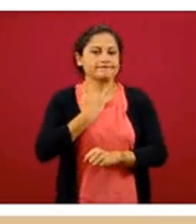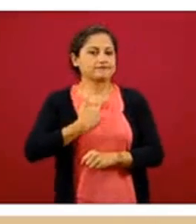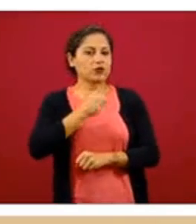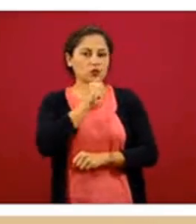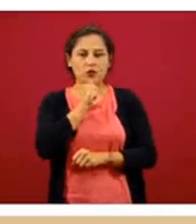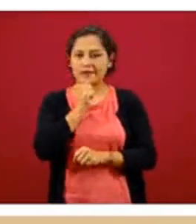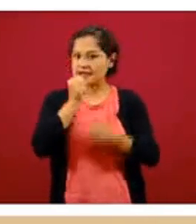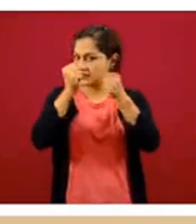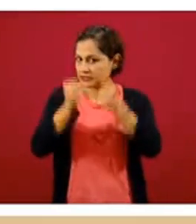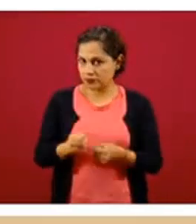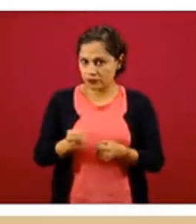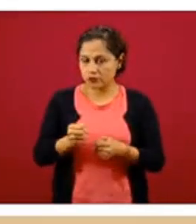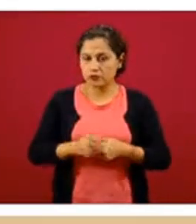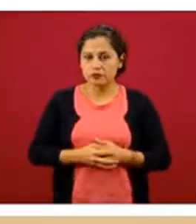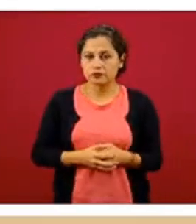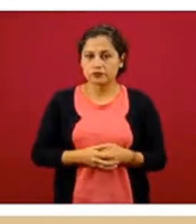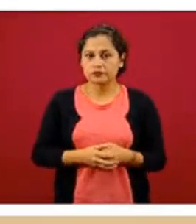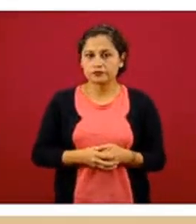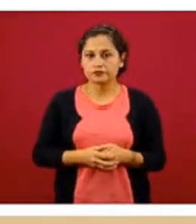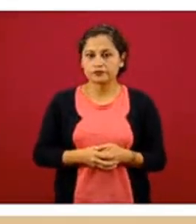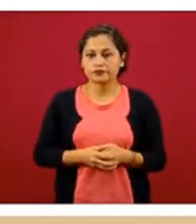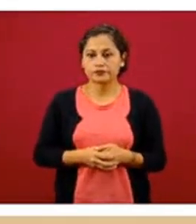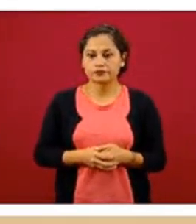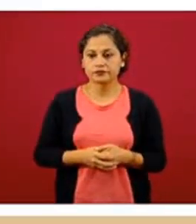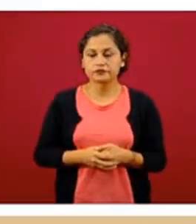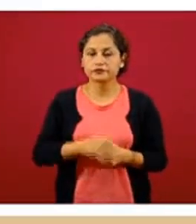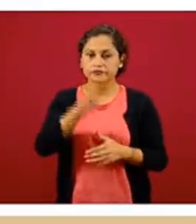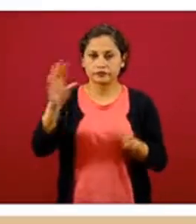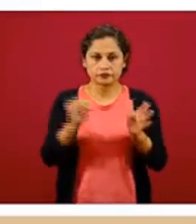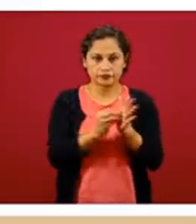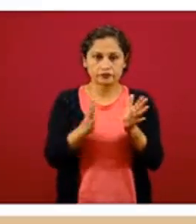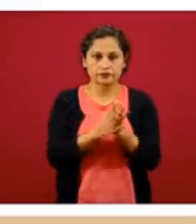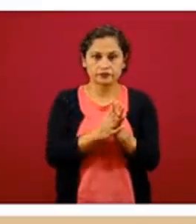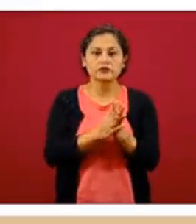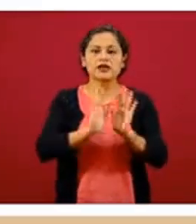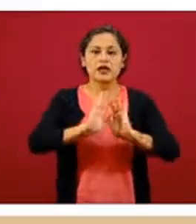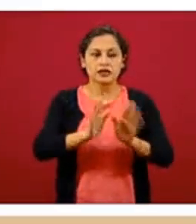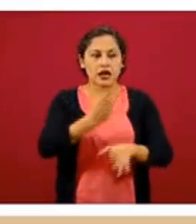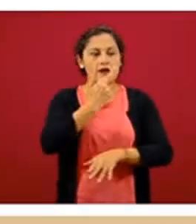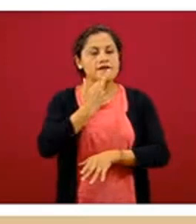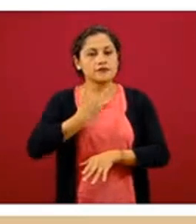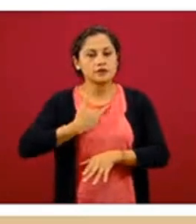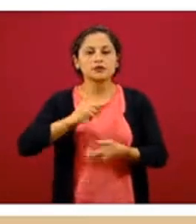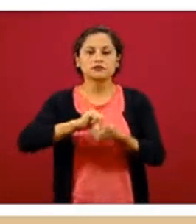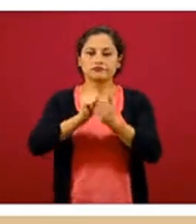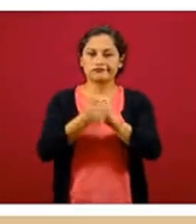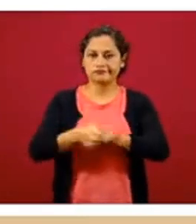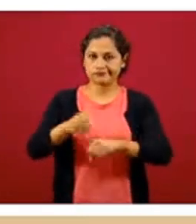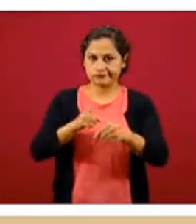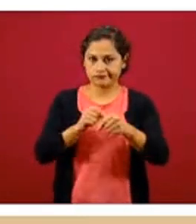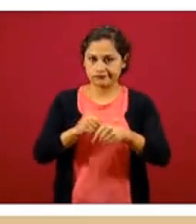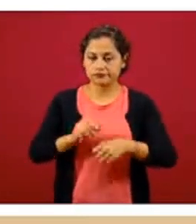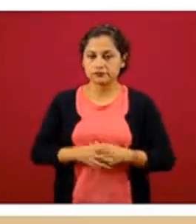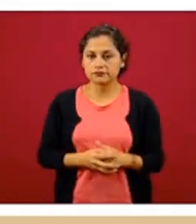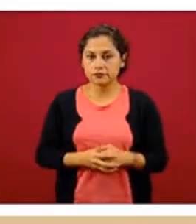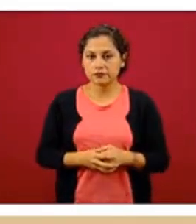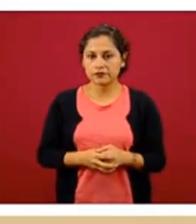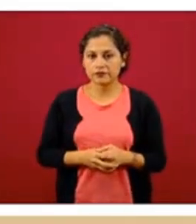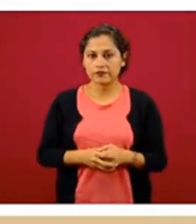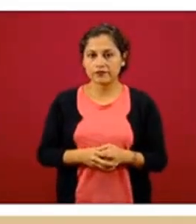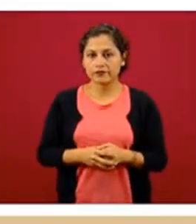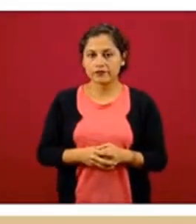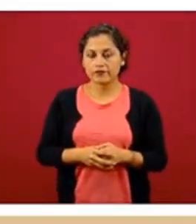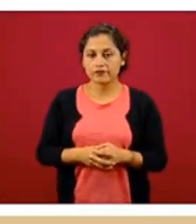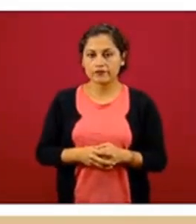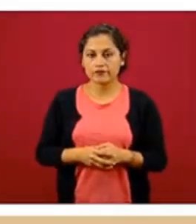defunciones confirmadas y agregarse a la estadística de cada una de las entidades federativas. Veamos la siguiente